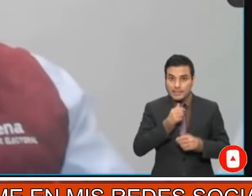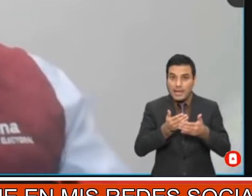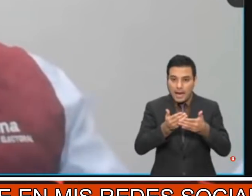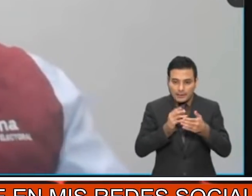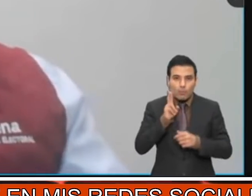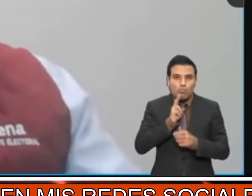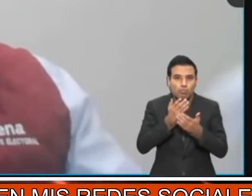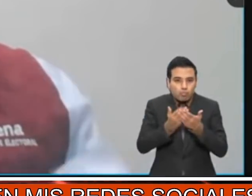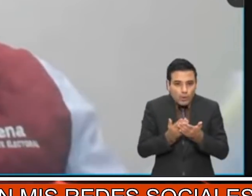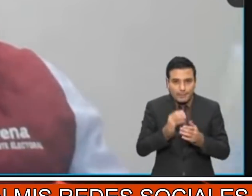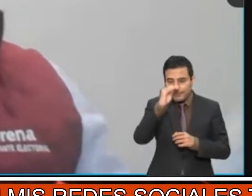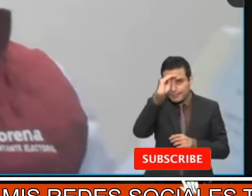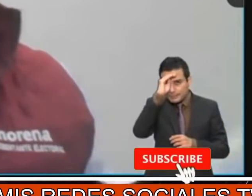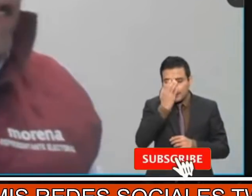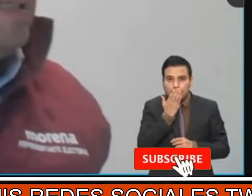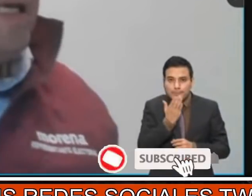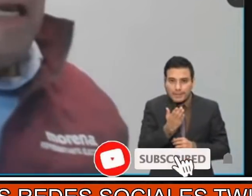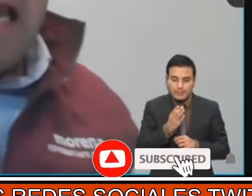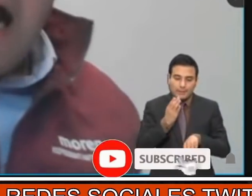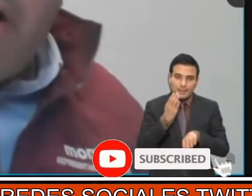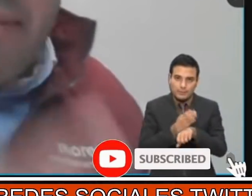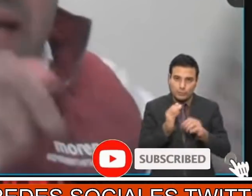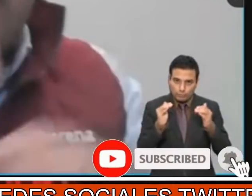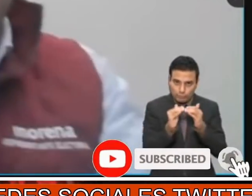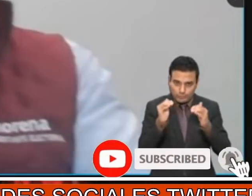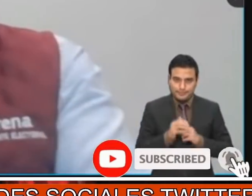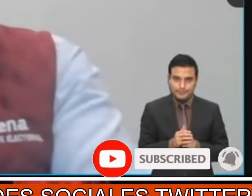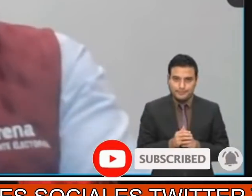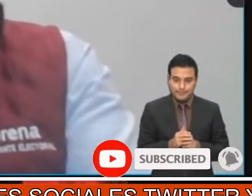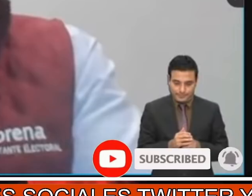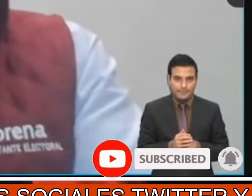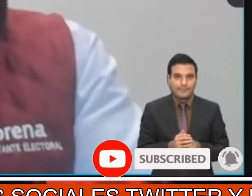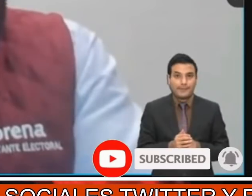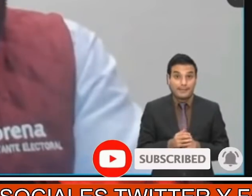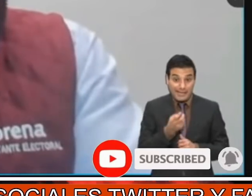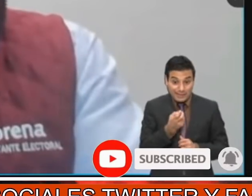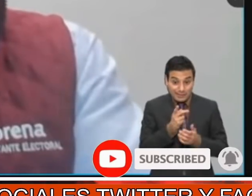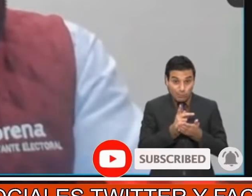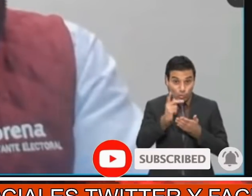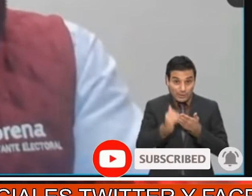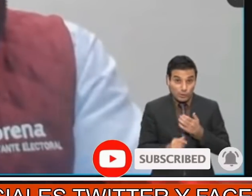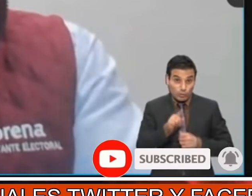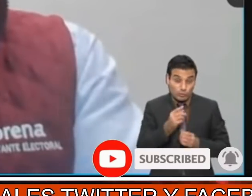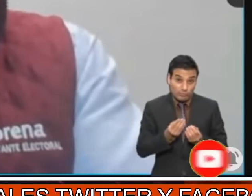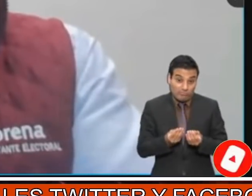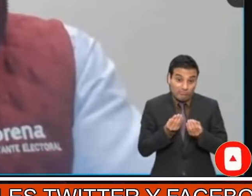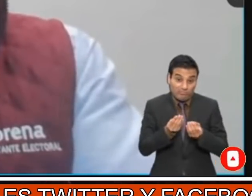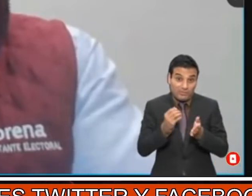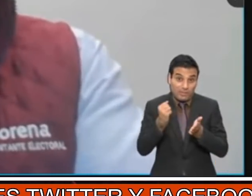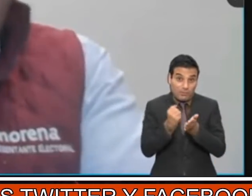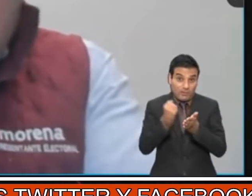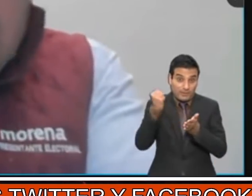criterios racionales y proporcionales. Ahora bien, este proyecto que ustedes pretenden